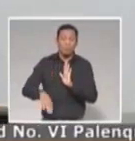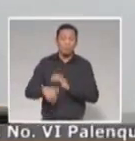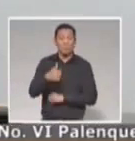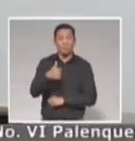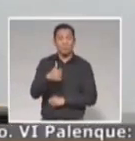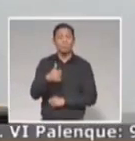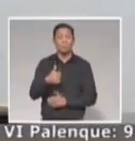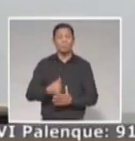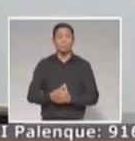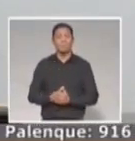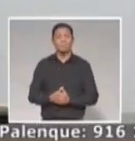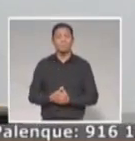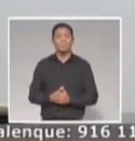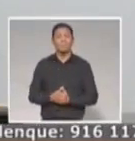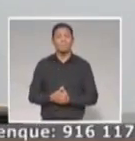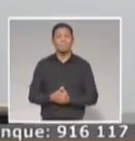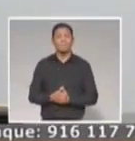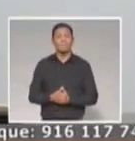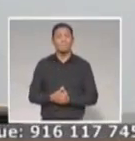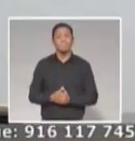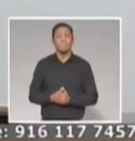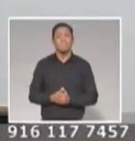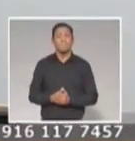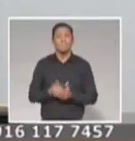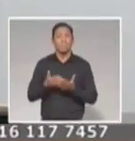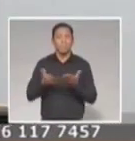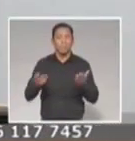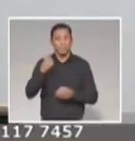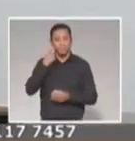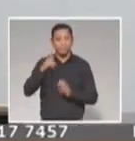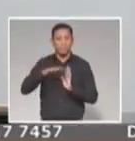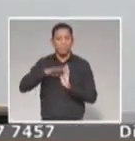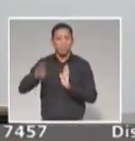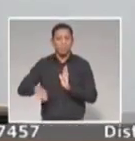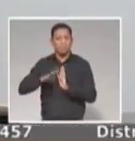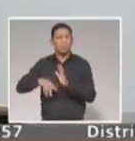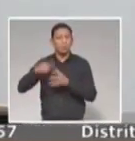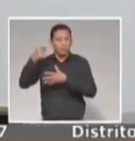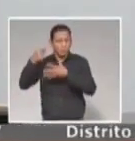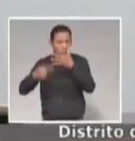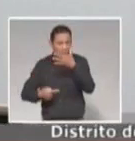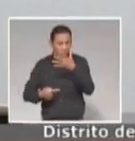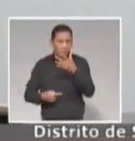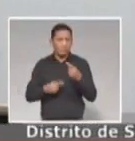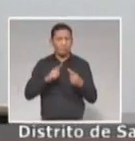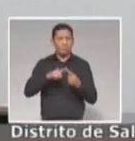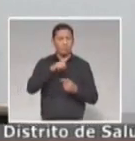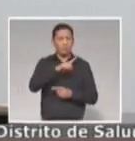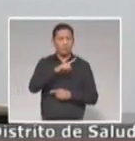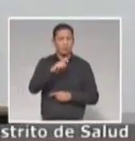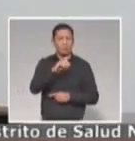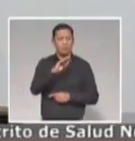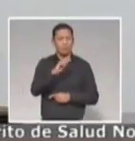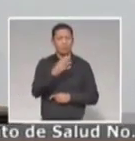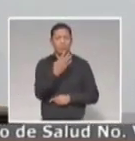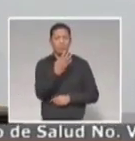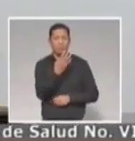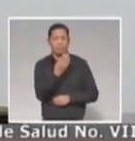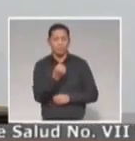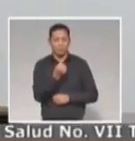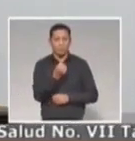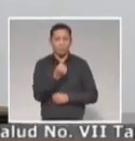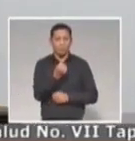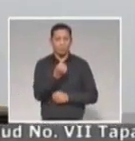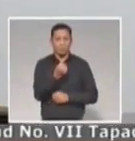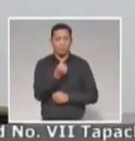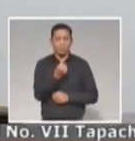comitán y para lente 3 en san cristóbal de las casas así mojo velatón a la venustiano carranza de villaflores 2 en arriaga